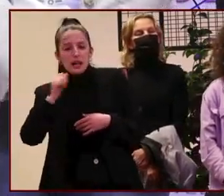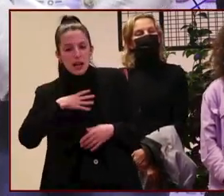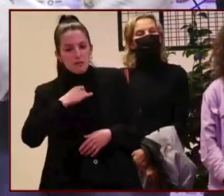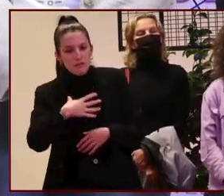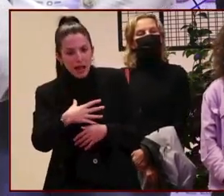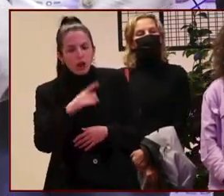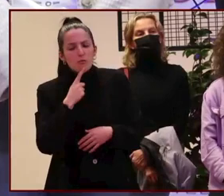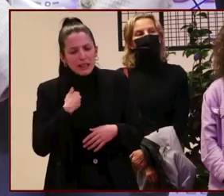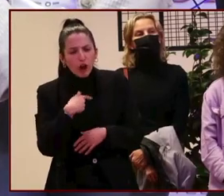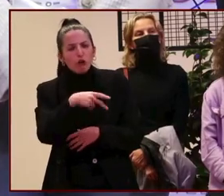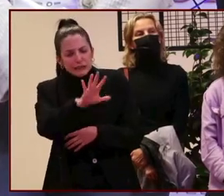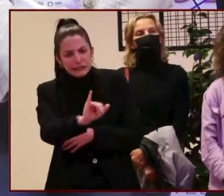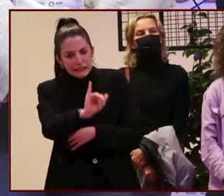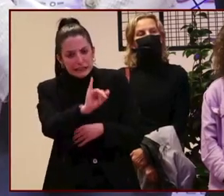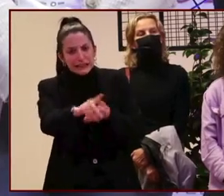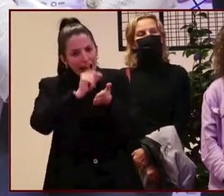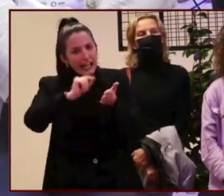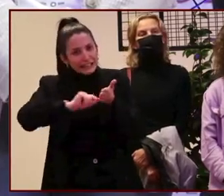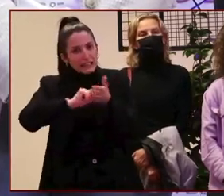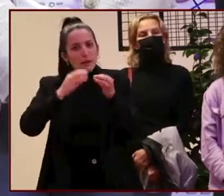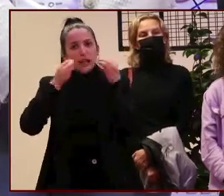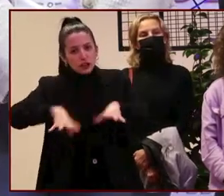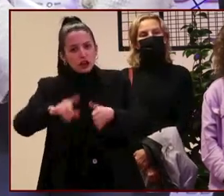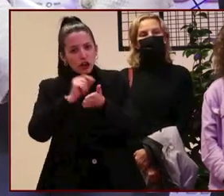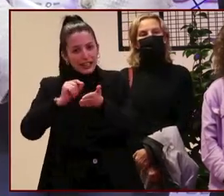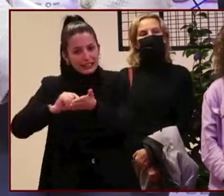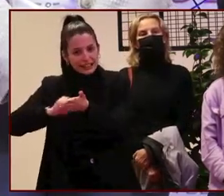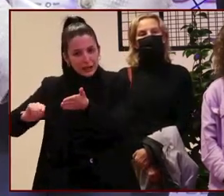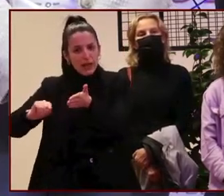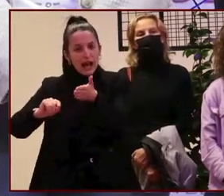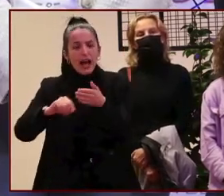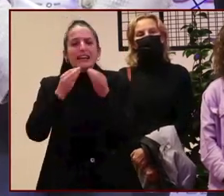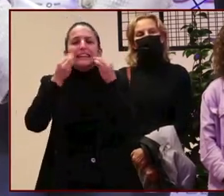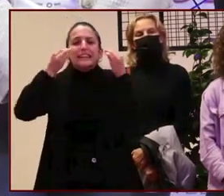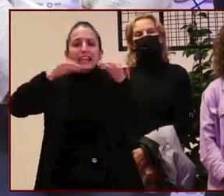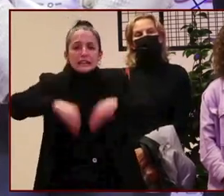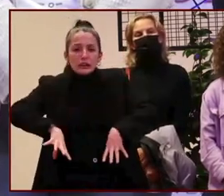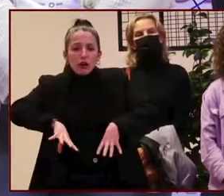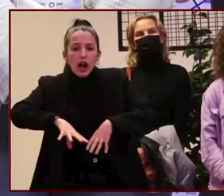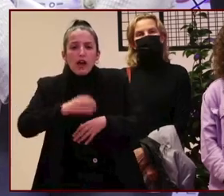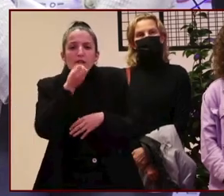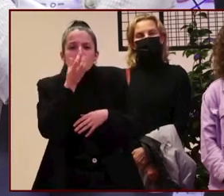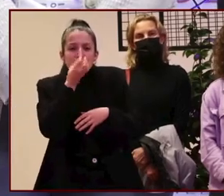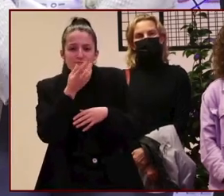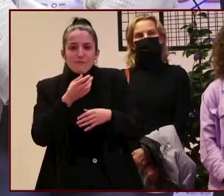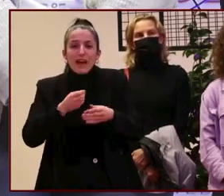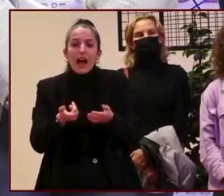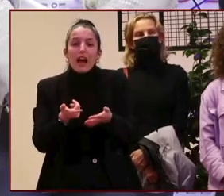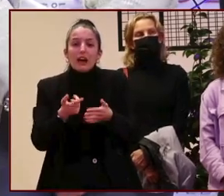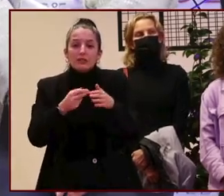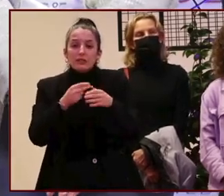y escriba historia da maceira que plantó actúan ay cando